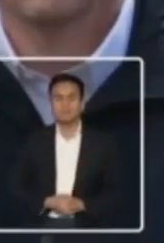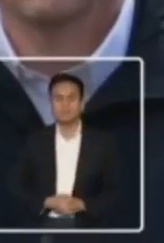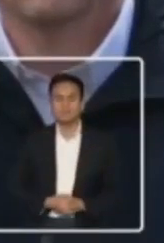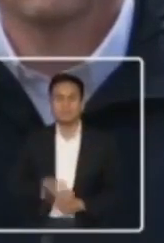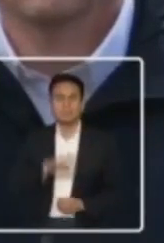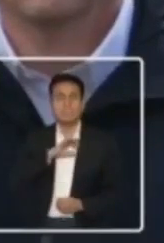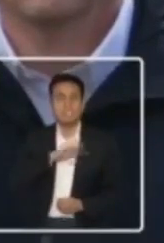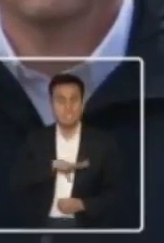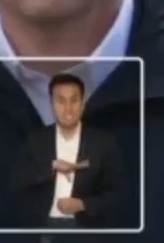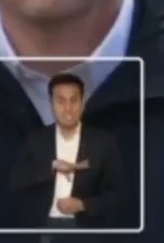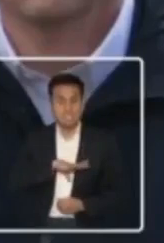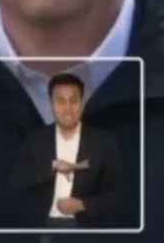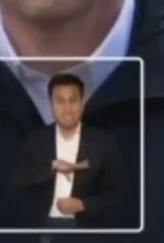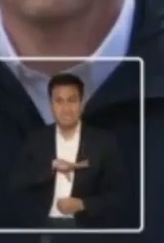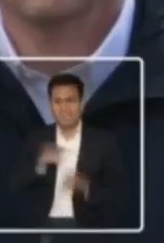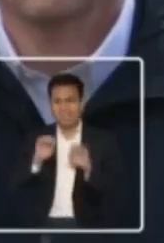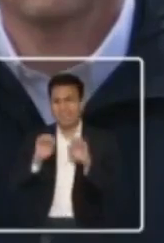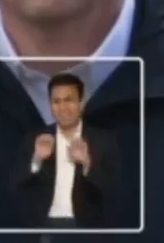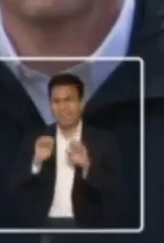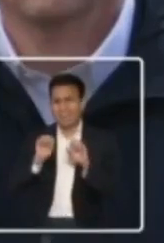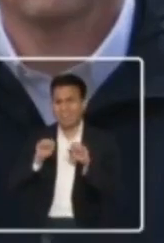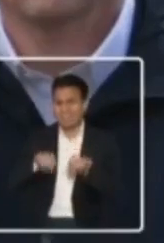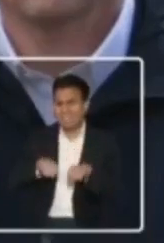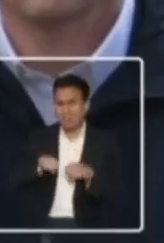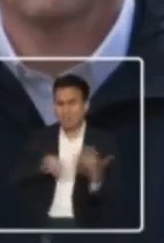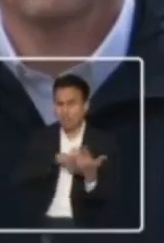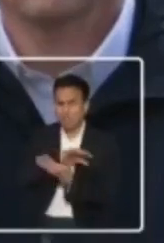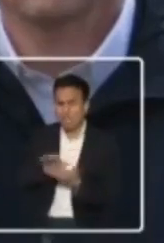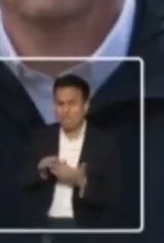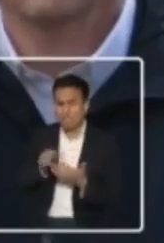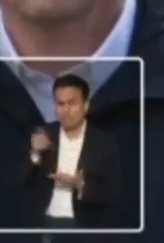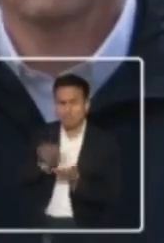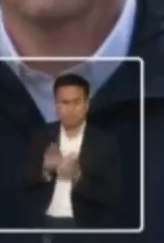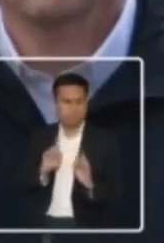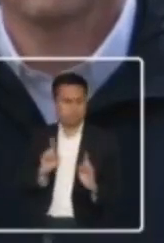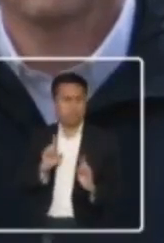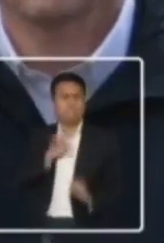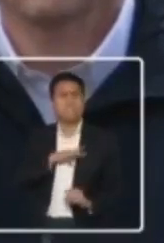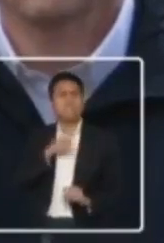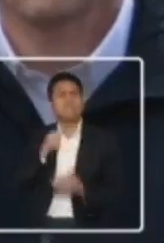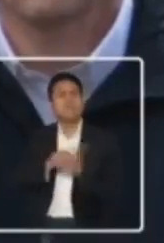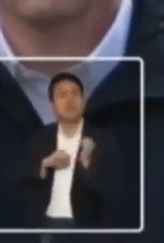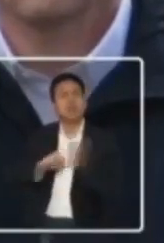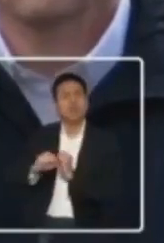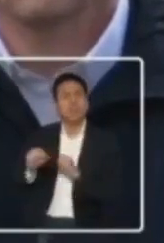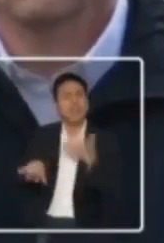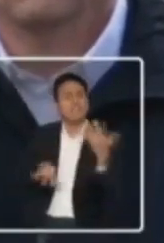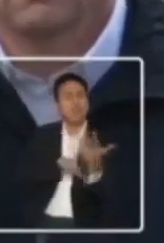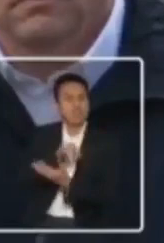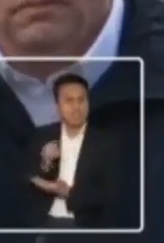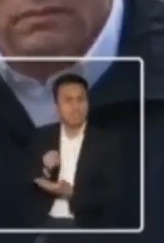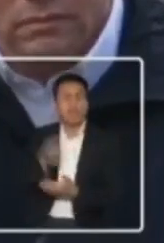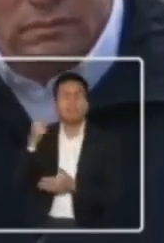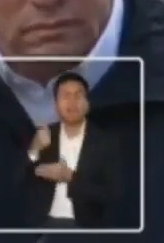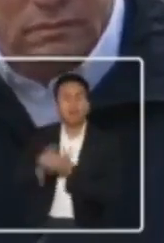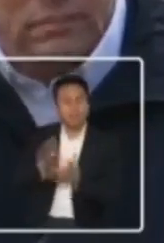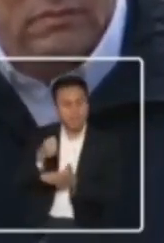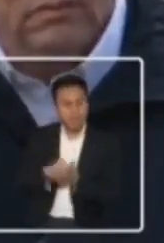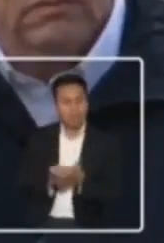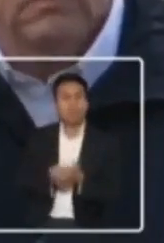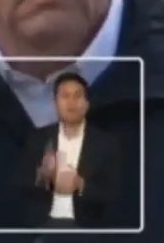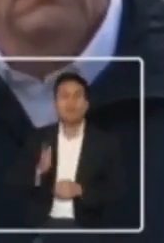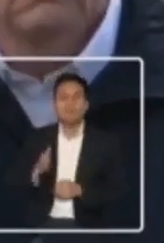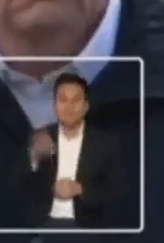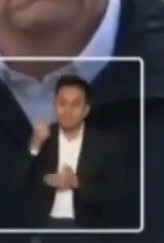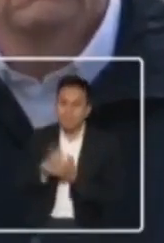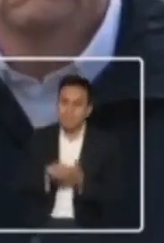de que Chile no va a aceptar esta violencia, de que Chile va a pelear contra esta violencia. Ha estado peleando y va a seguir